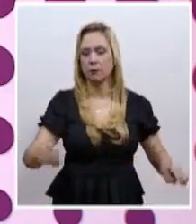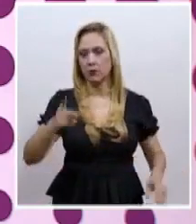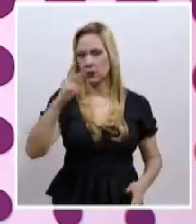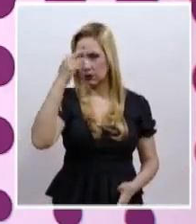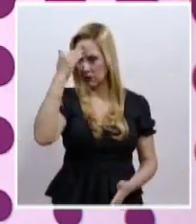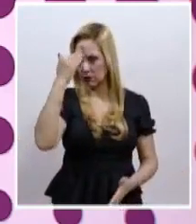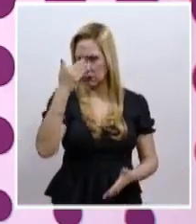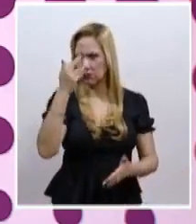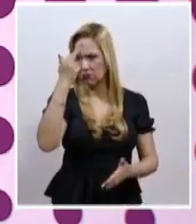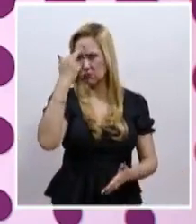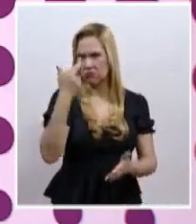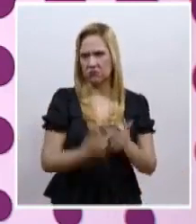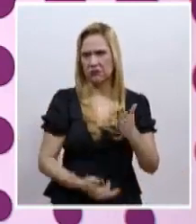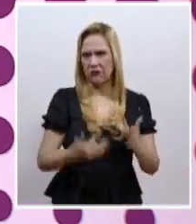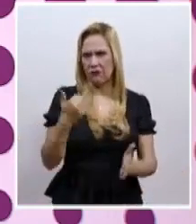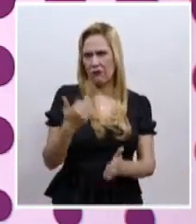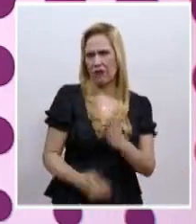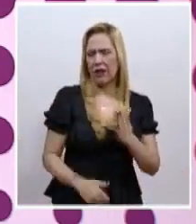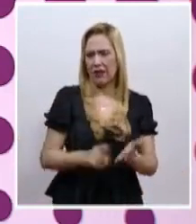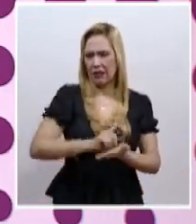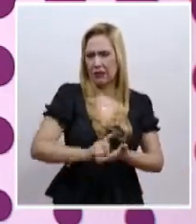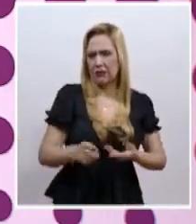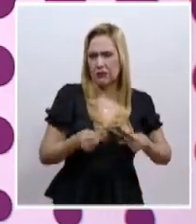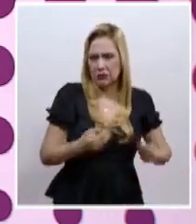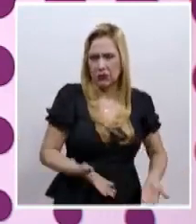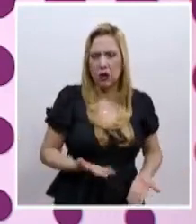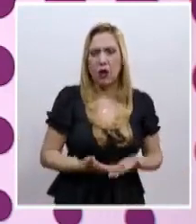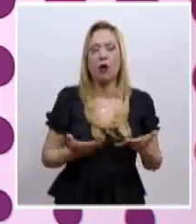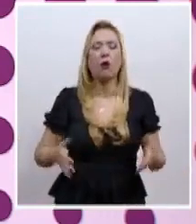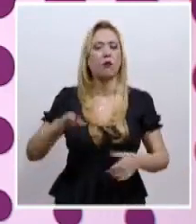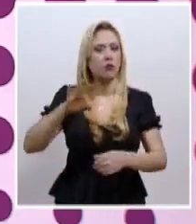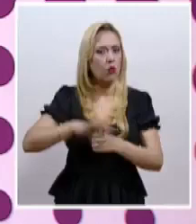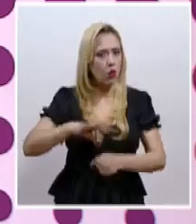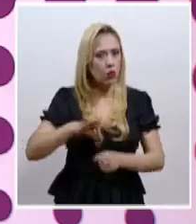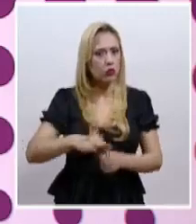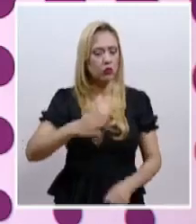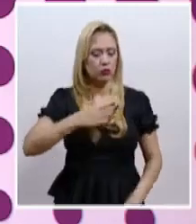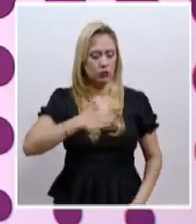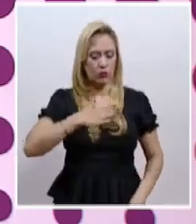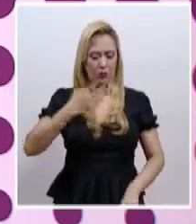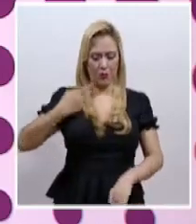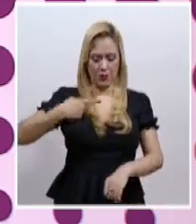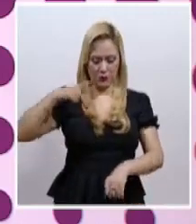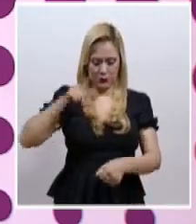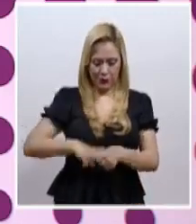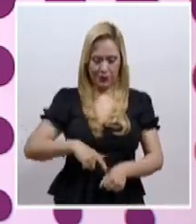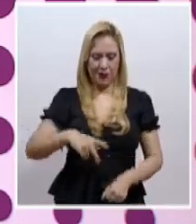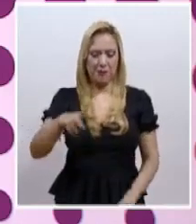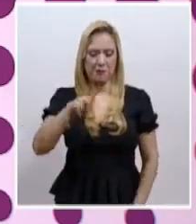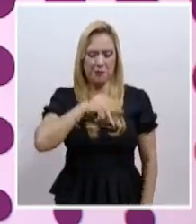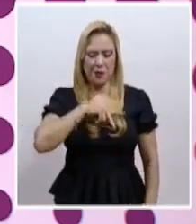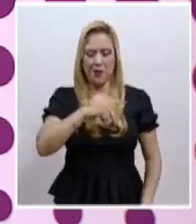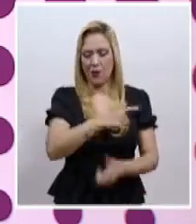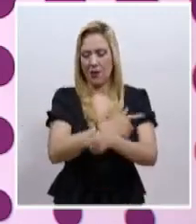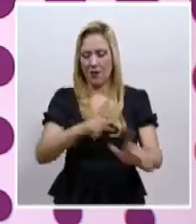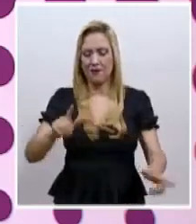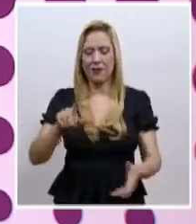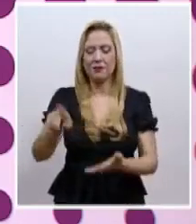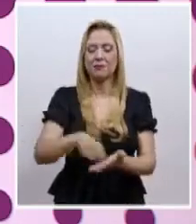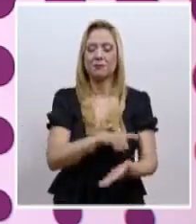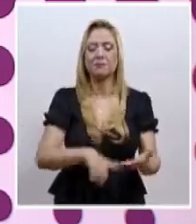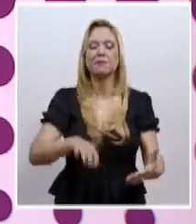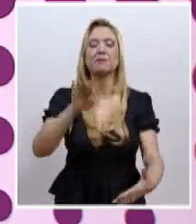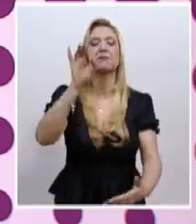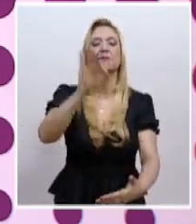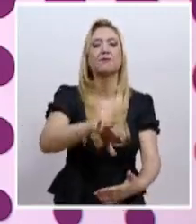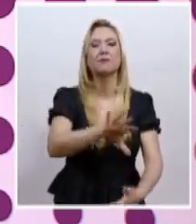derechos. Ahora tenemos un voto libre, personal, directo de los trabajadores en